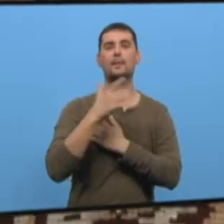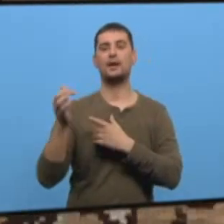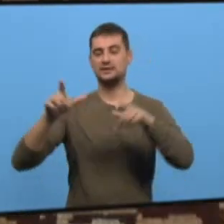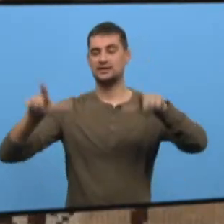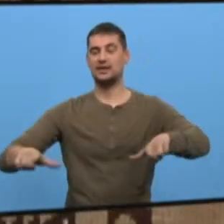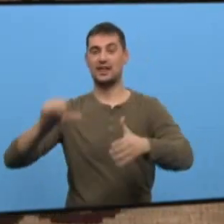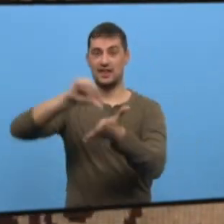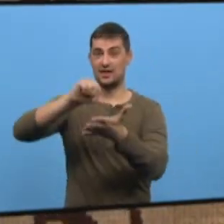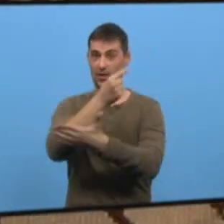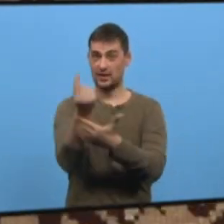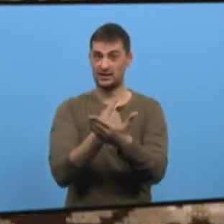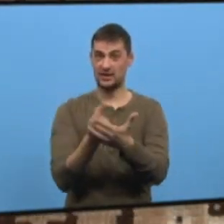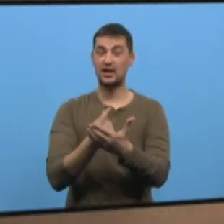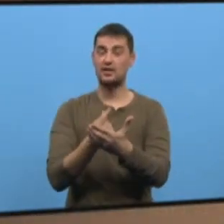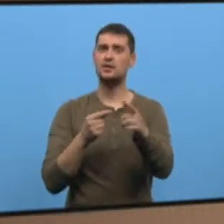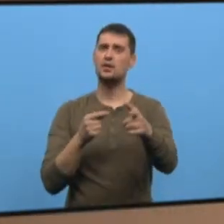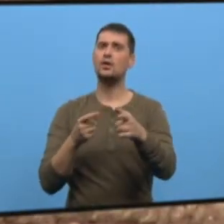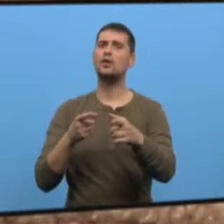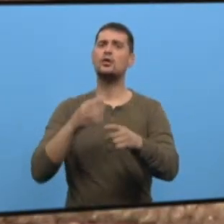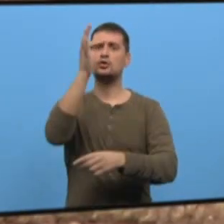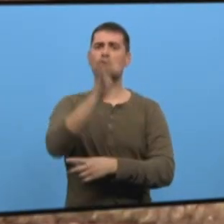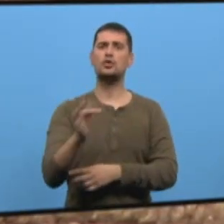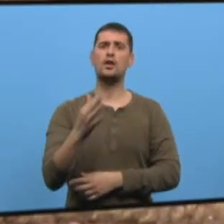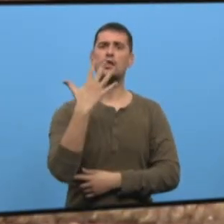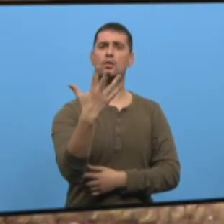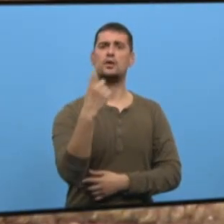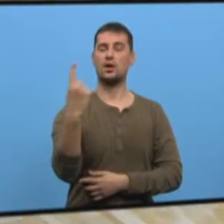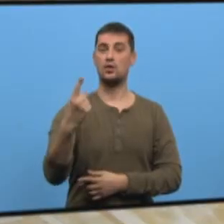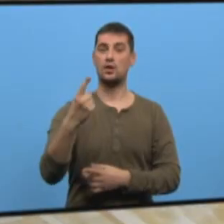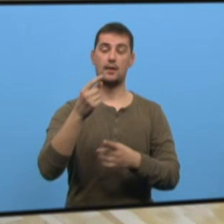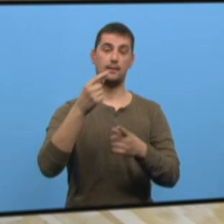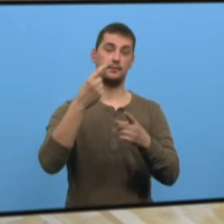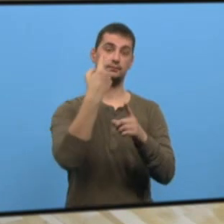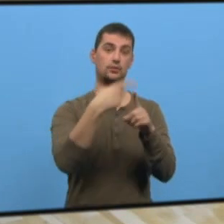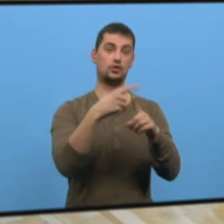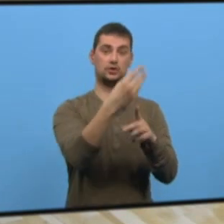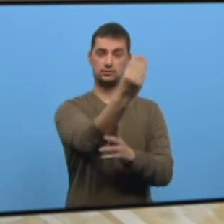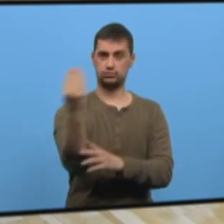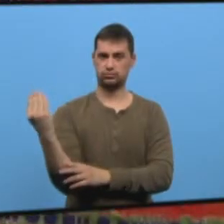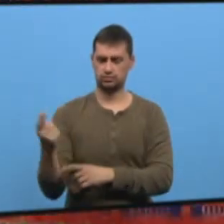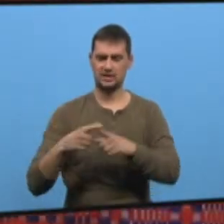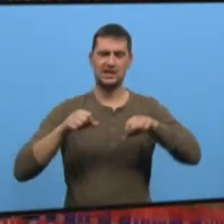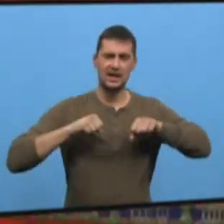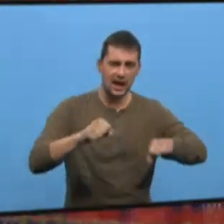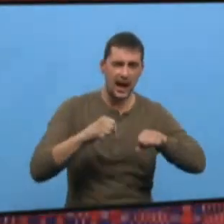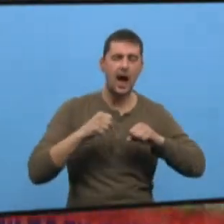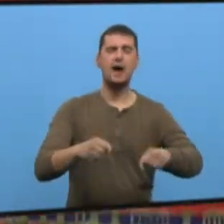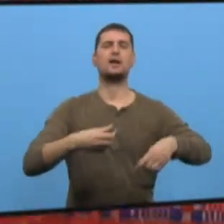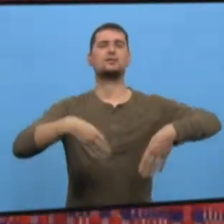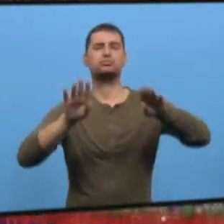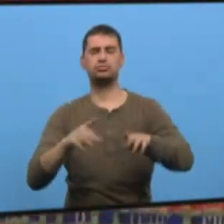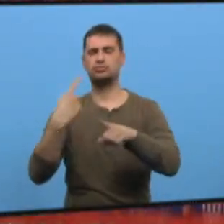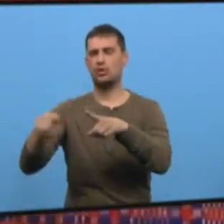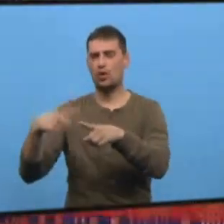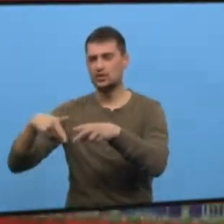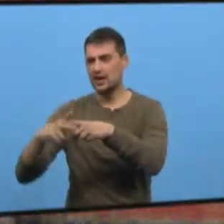exposición centrat a mostra recolle un total de 51 pezas entre teares instrumentos propios de oficio